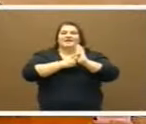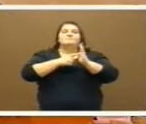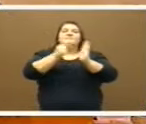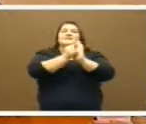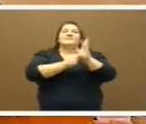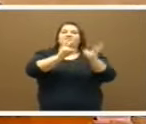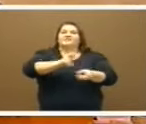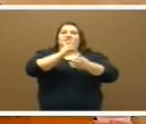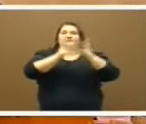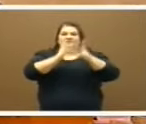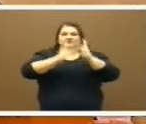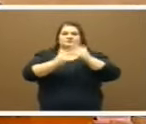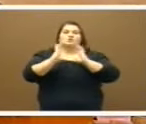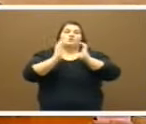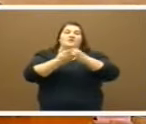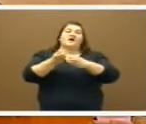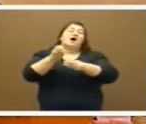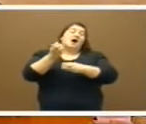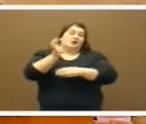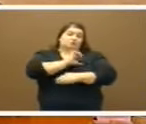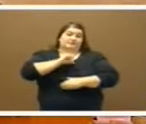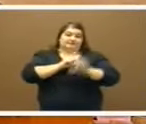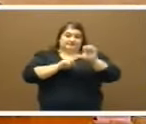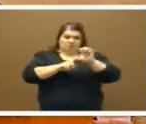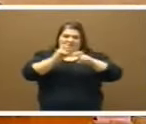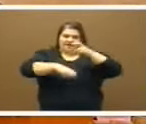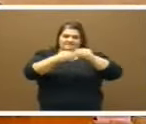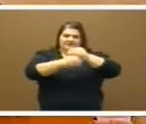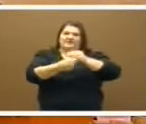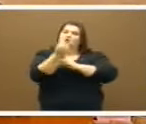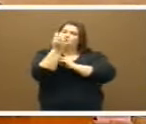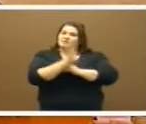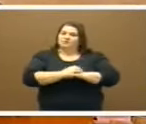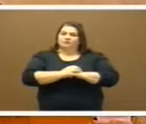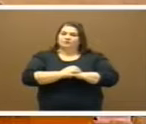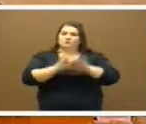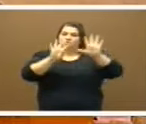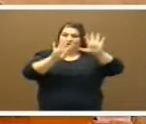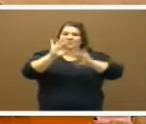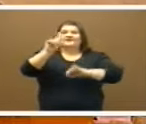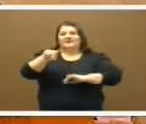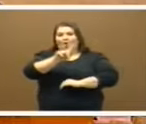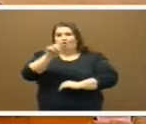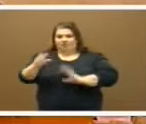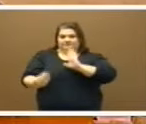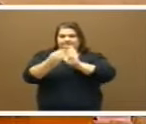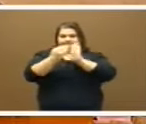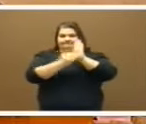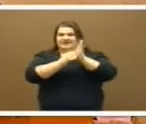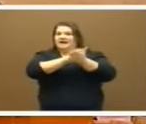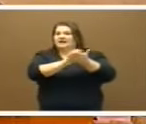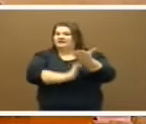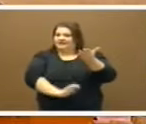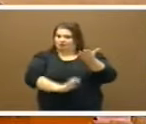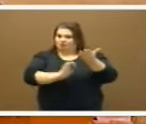financieras y administrativas de la comunidad autónoma de Extremadura, con las enmiendas número 9 y 11 incorporadas al